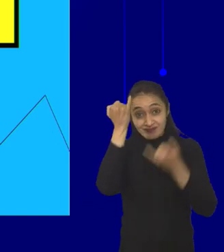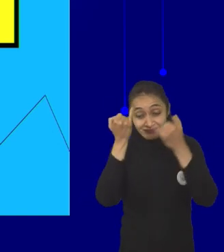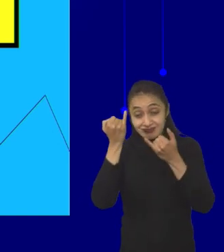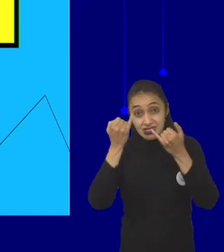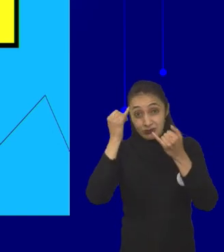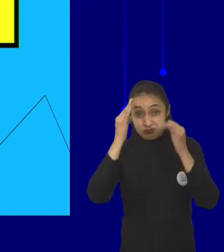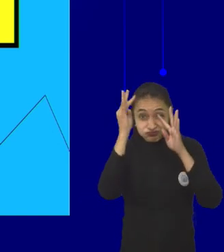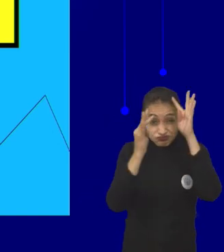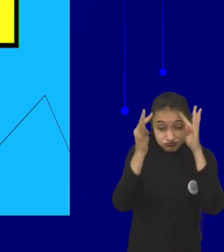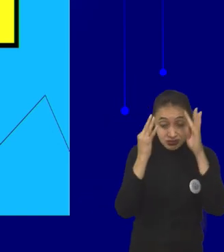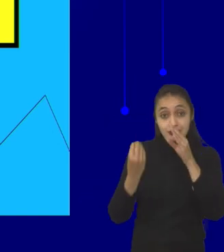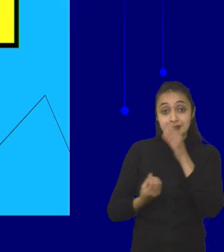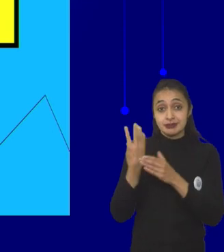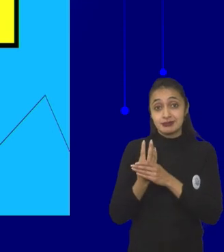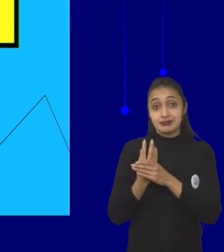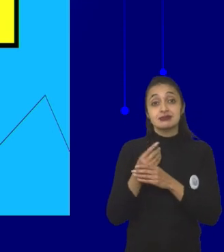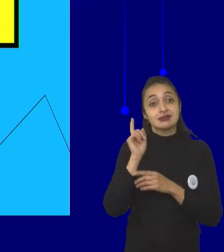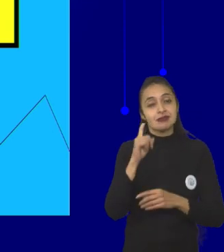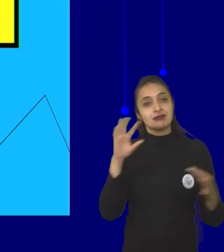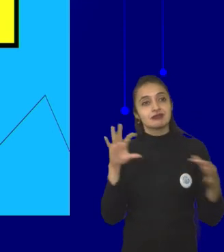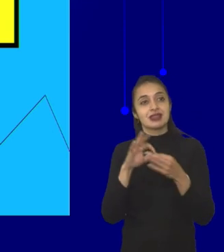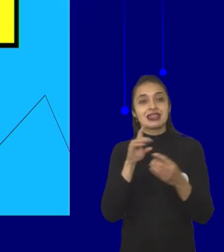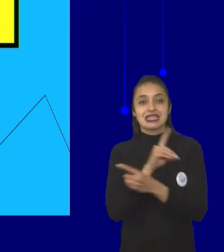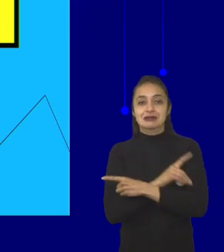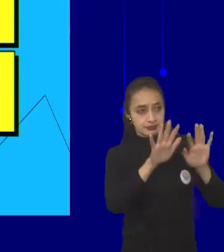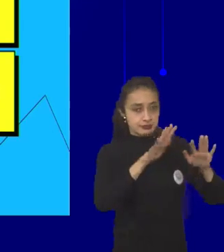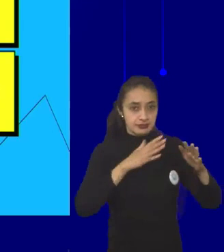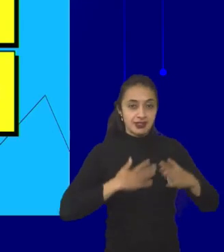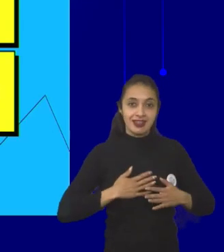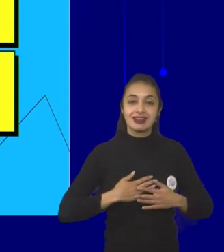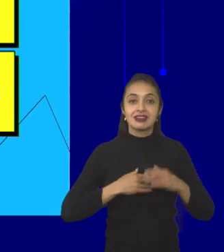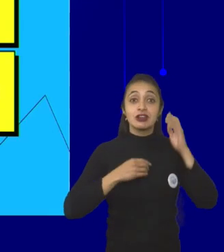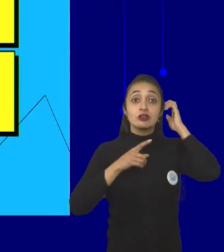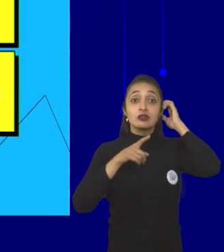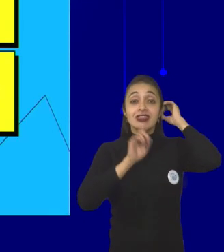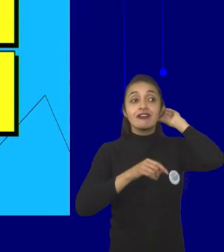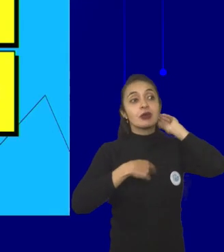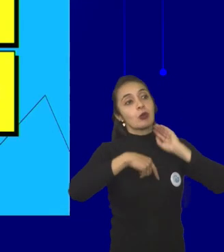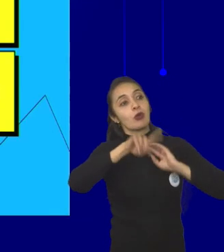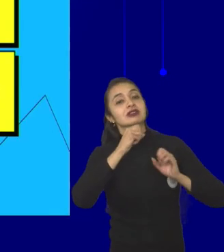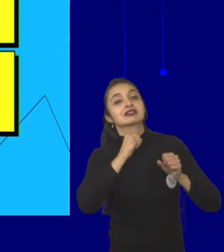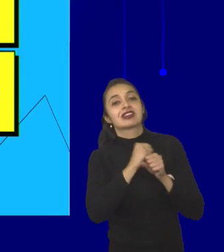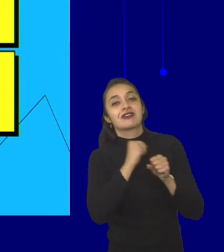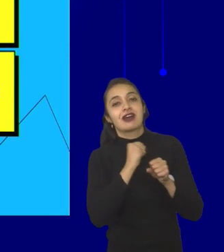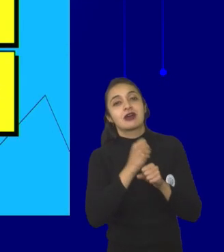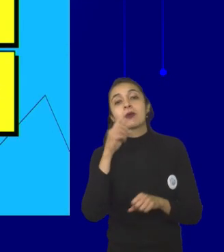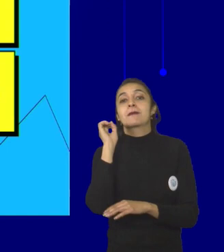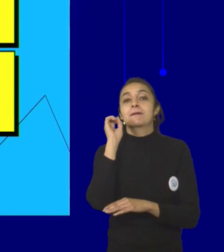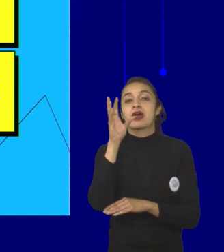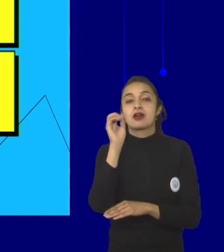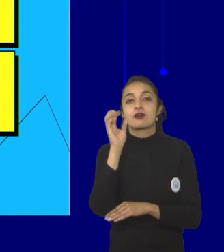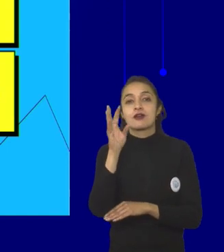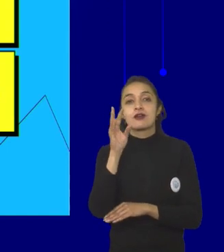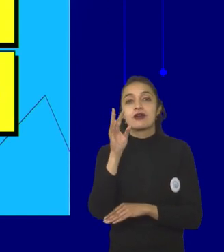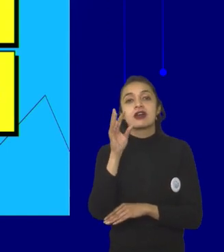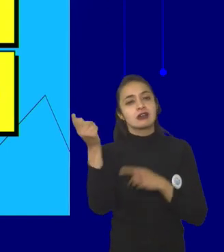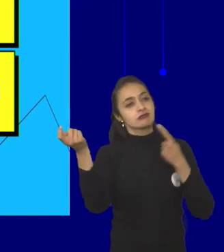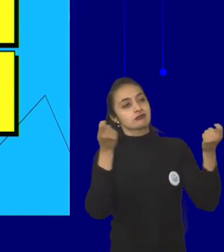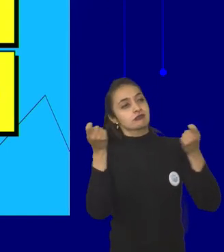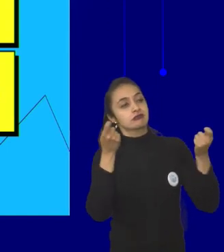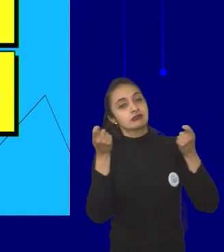que levantarse a leer. Yo soy del club de las 5, me lo enseñó mi esposa, en irse a trabajar a un banco. Abren la ventanilla a las